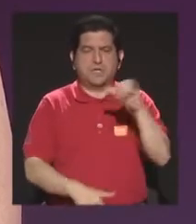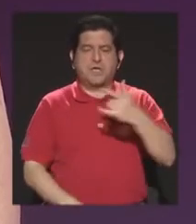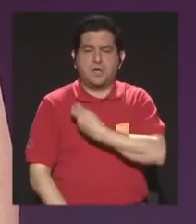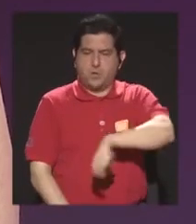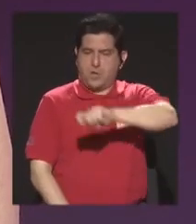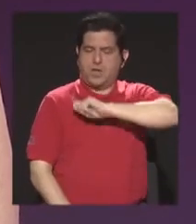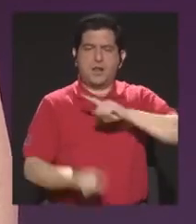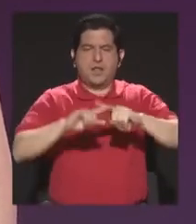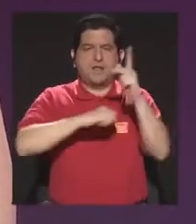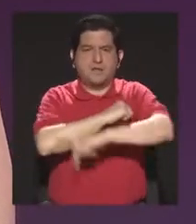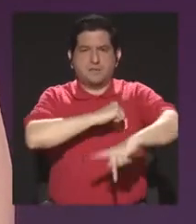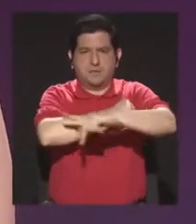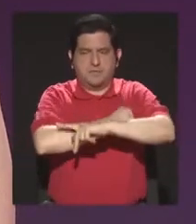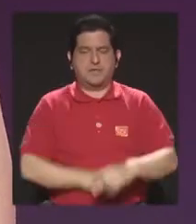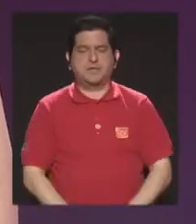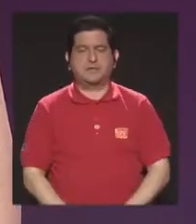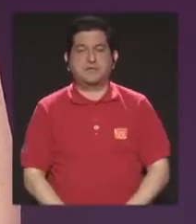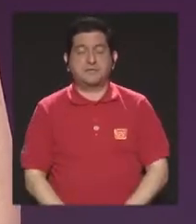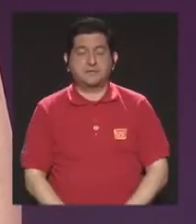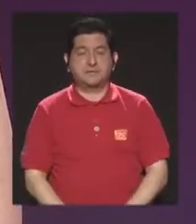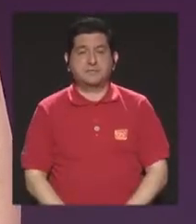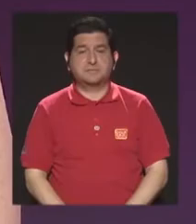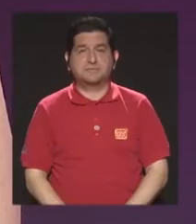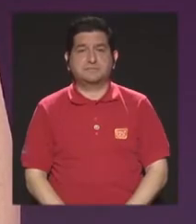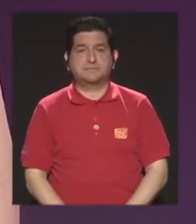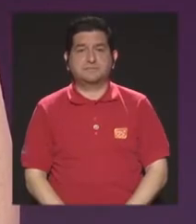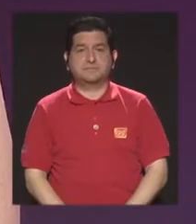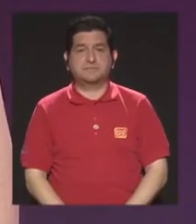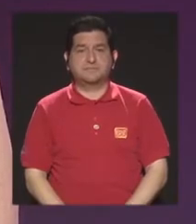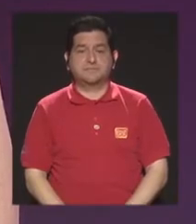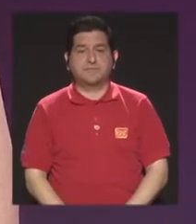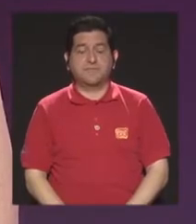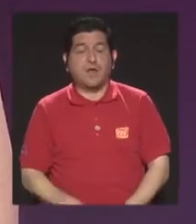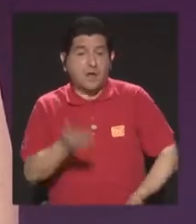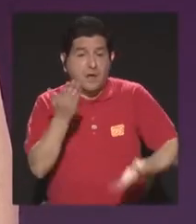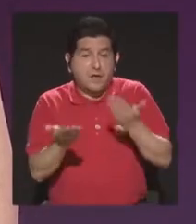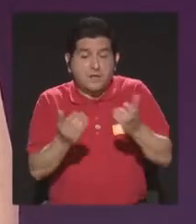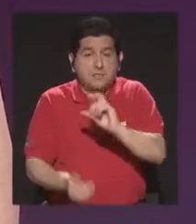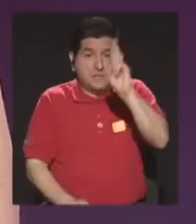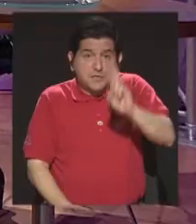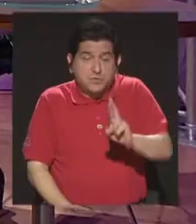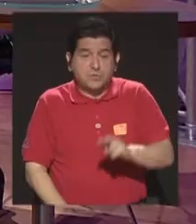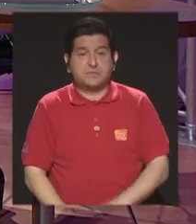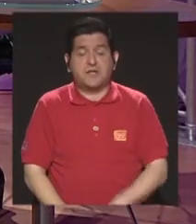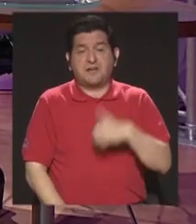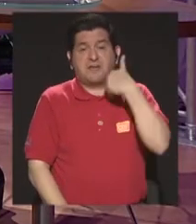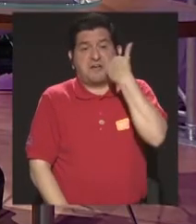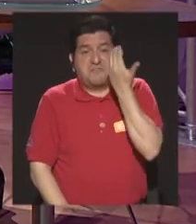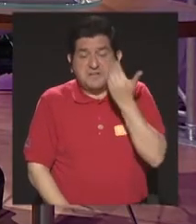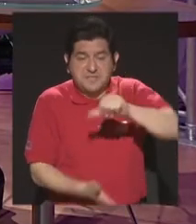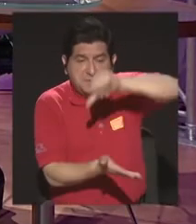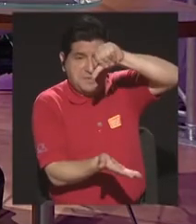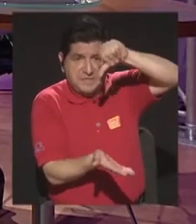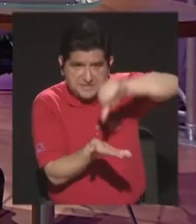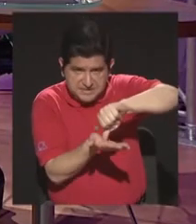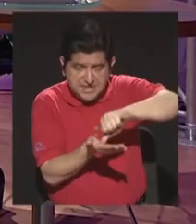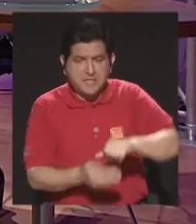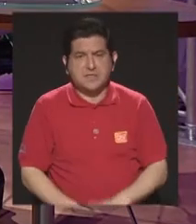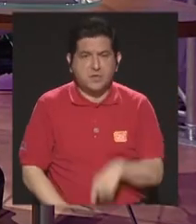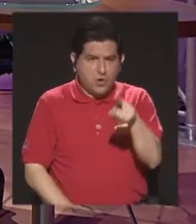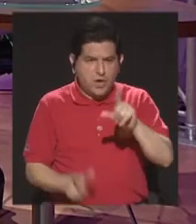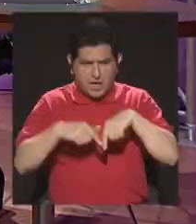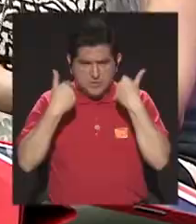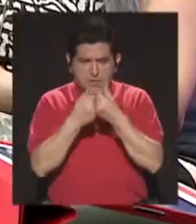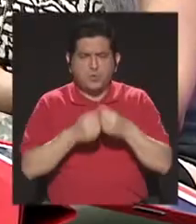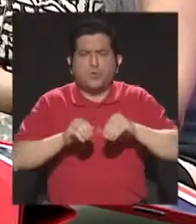España y en otros países de habla hispana. ¿Y por qué realidad, no? Costa Rica podría ser fácilmente el centro de donde este movimiento